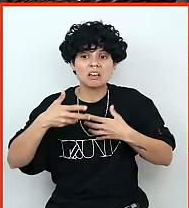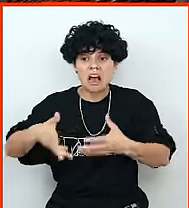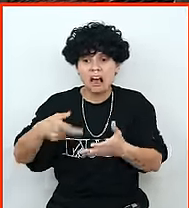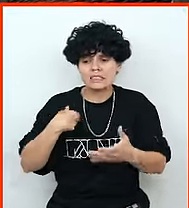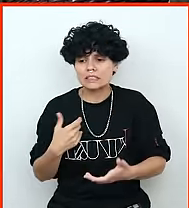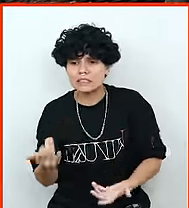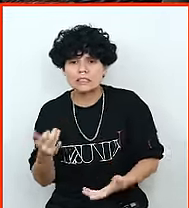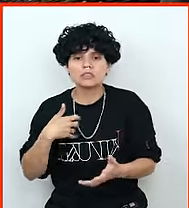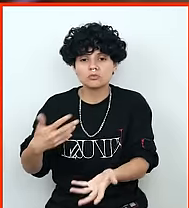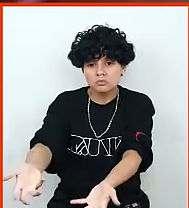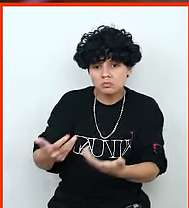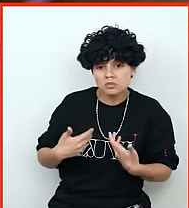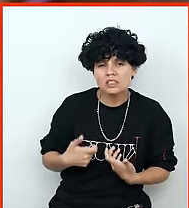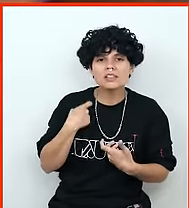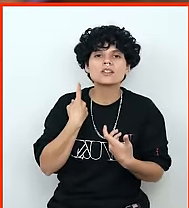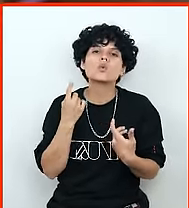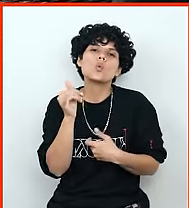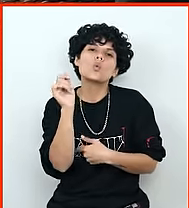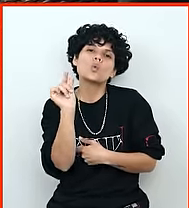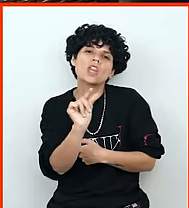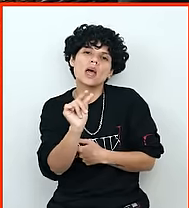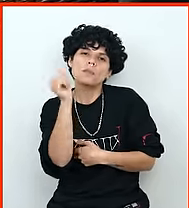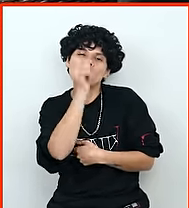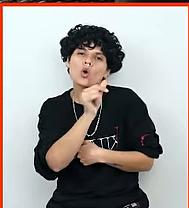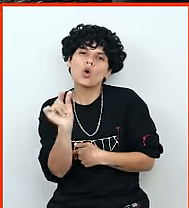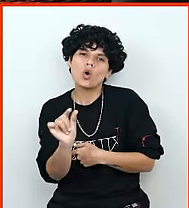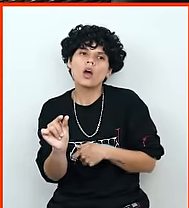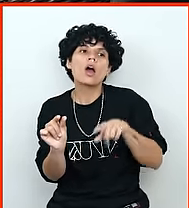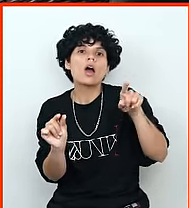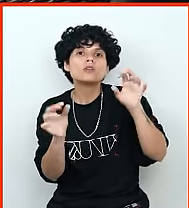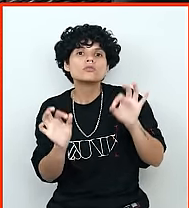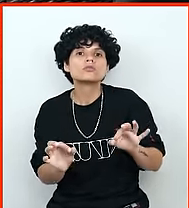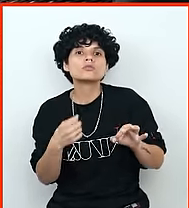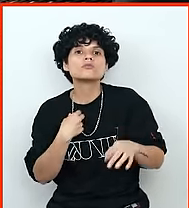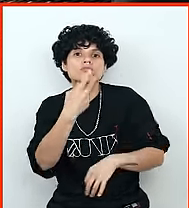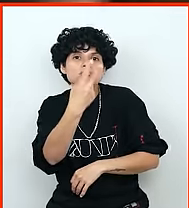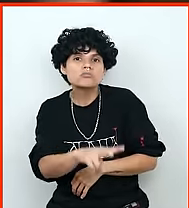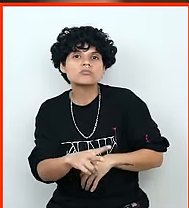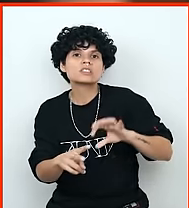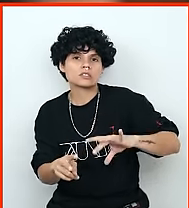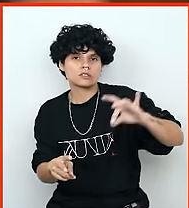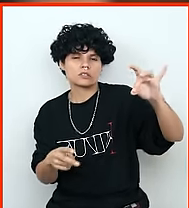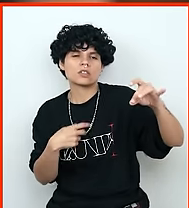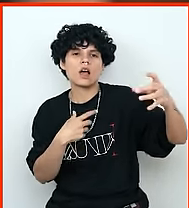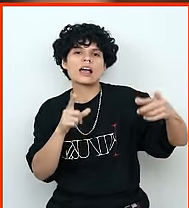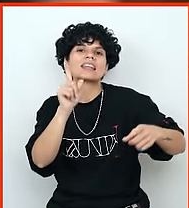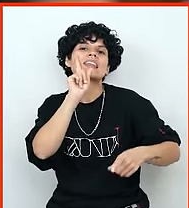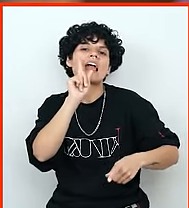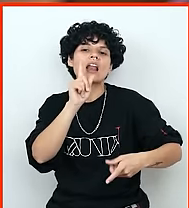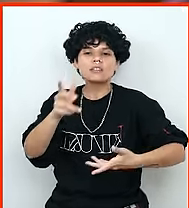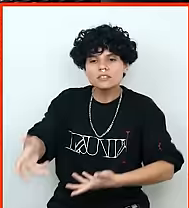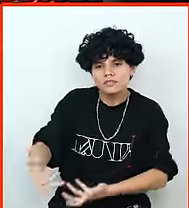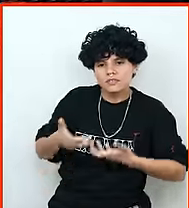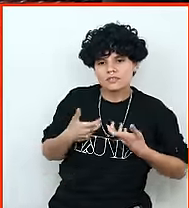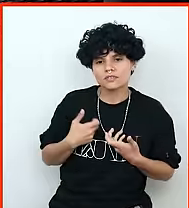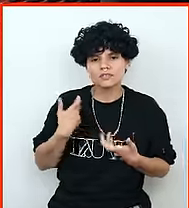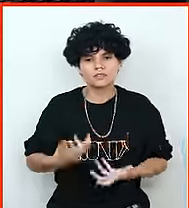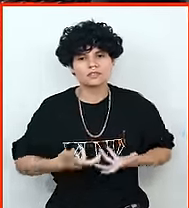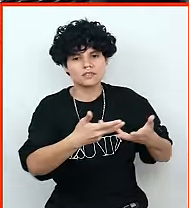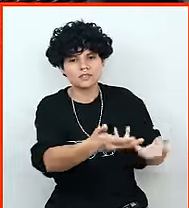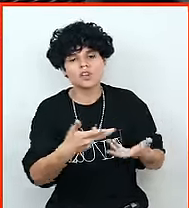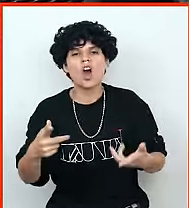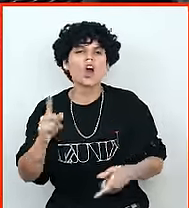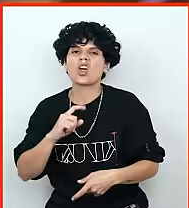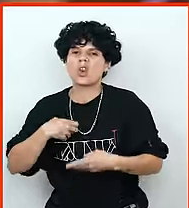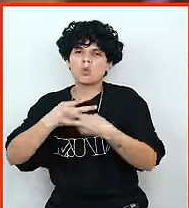de la calle, ¿cachai? Y les doy como un hogar temporal y después les encuentro dueño. Pero así como sin ser parte de ninguna organización, ni ocupar mi nombre